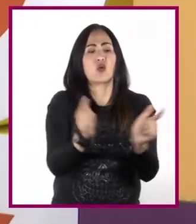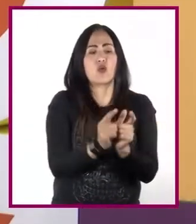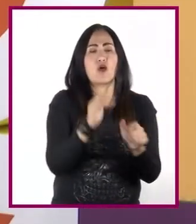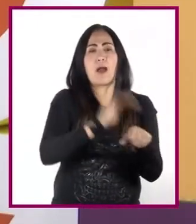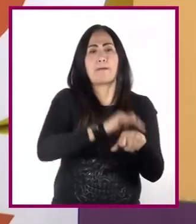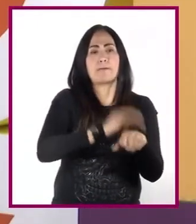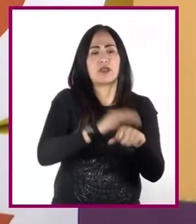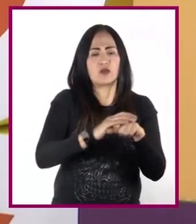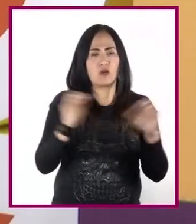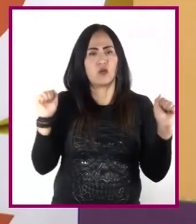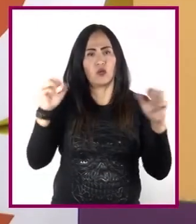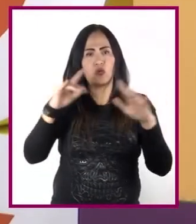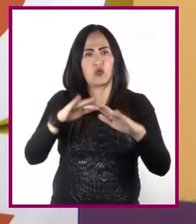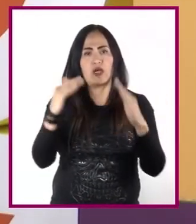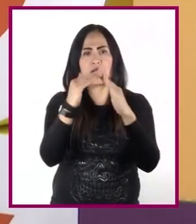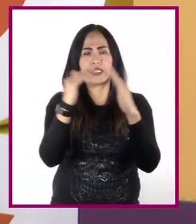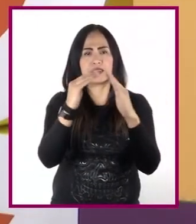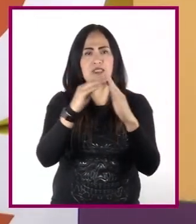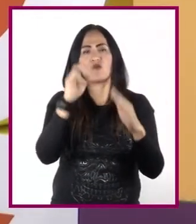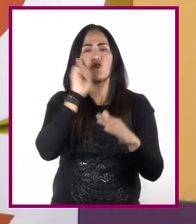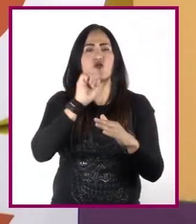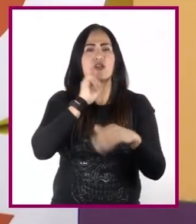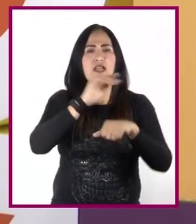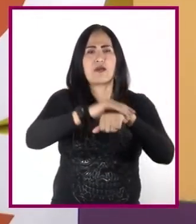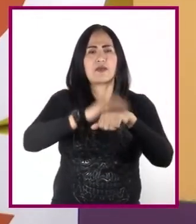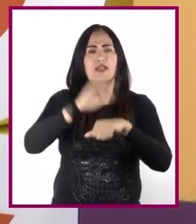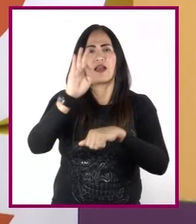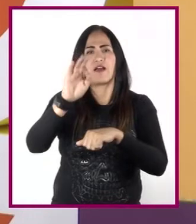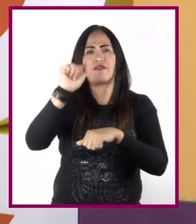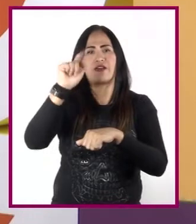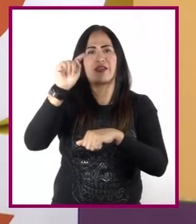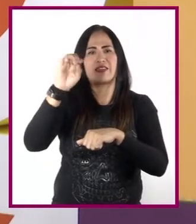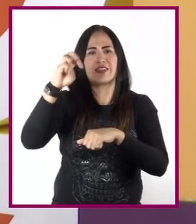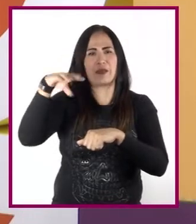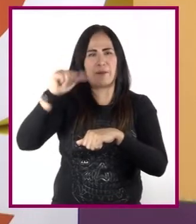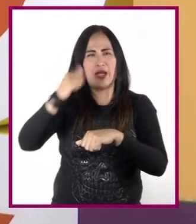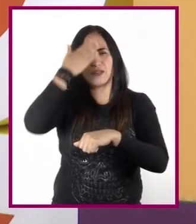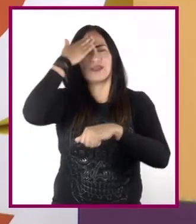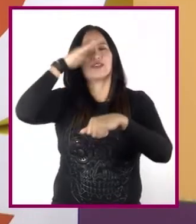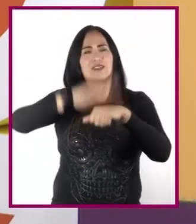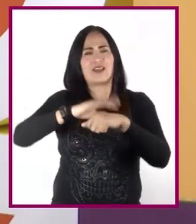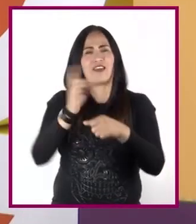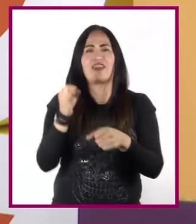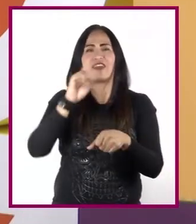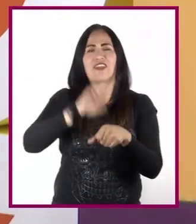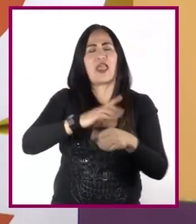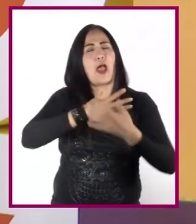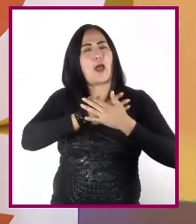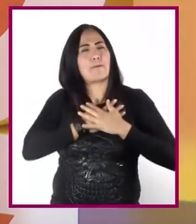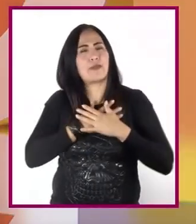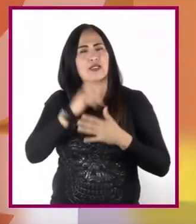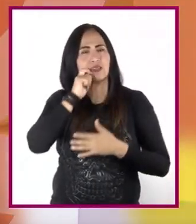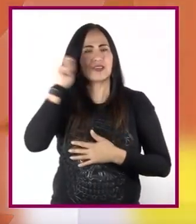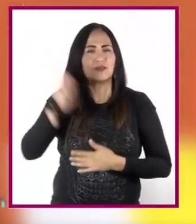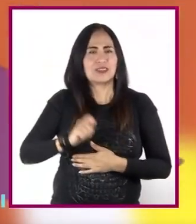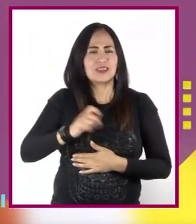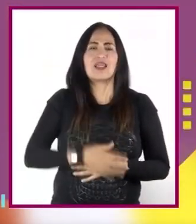decidió reunirse en la casa de su amiga Fátima para celebrar el Día de la Amistad e intercambiar tarjetas con diferentes